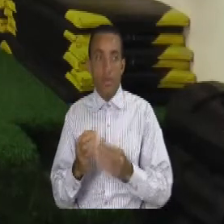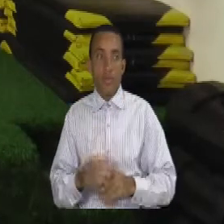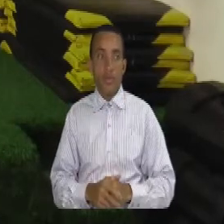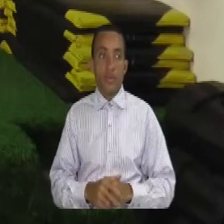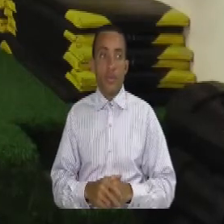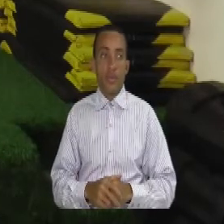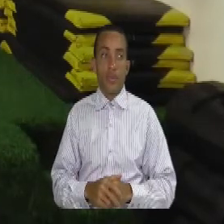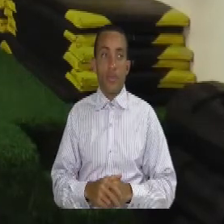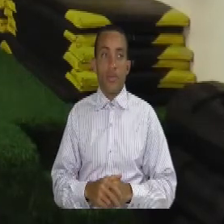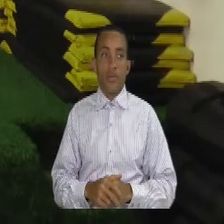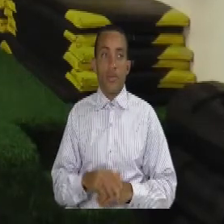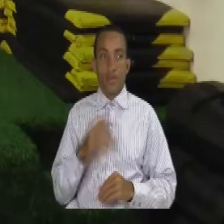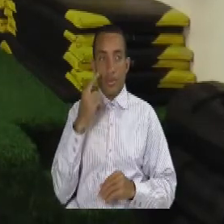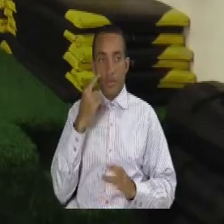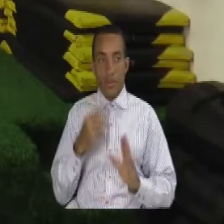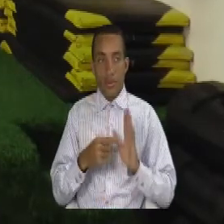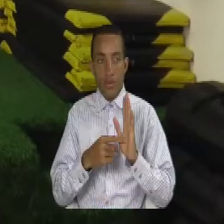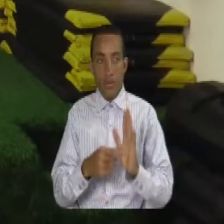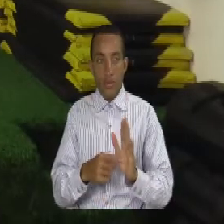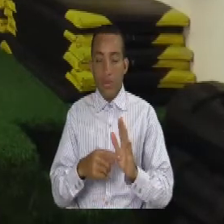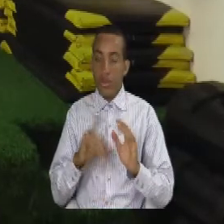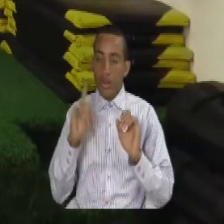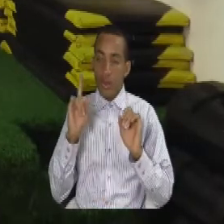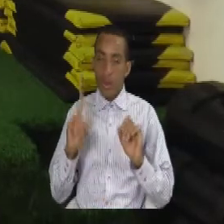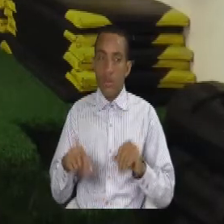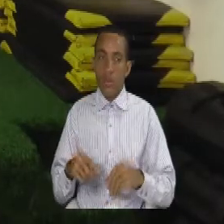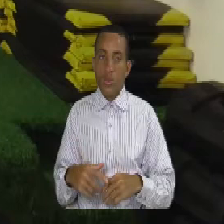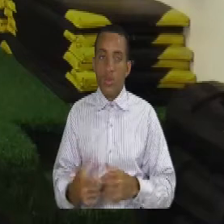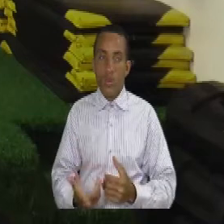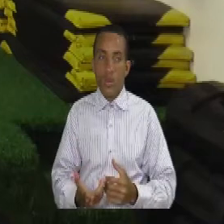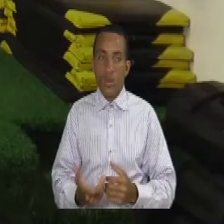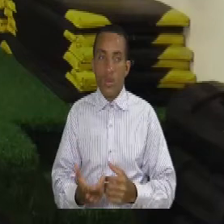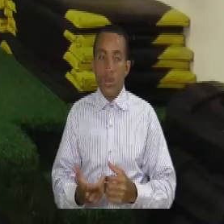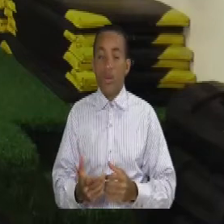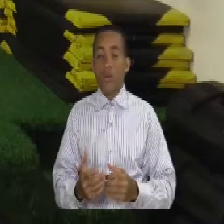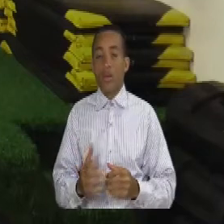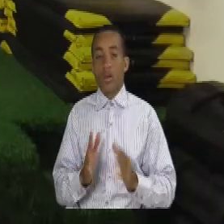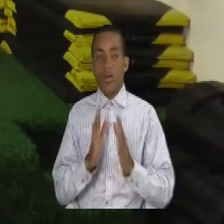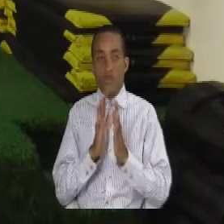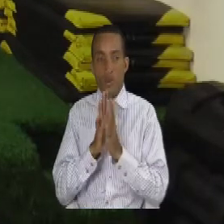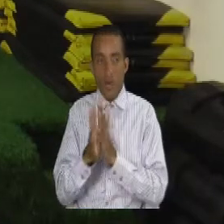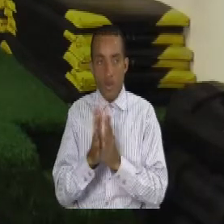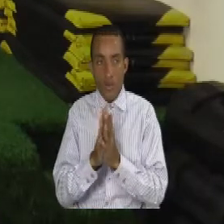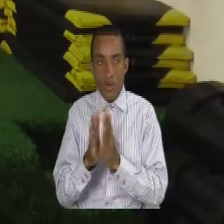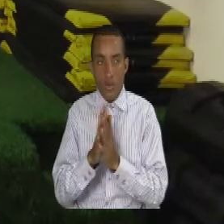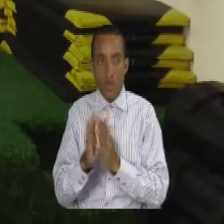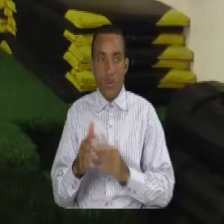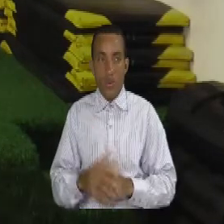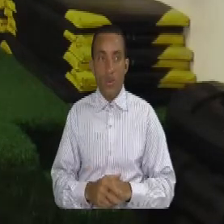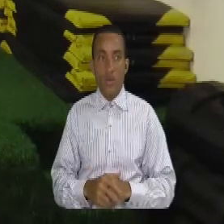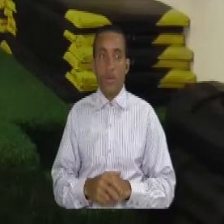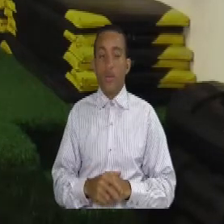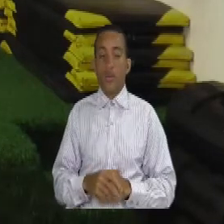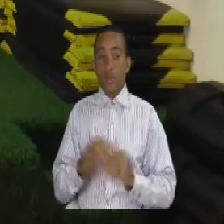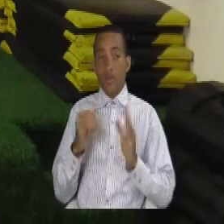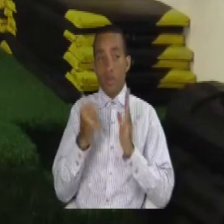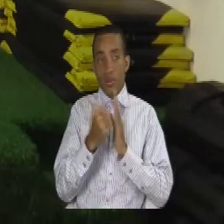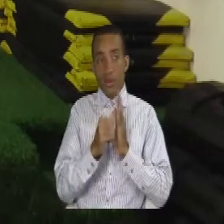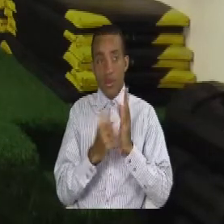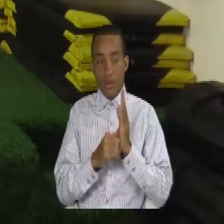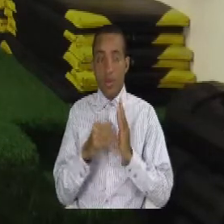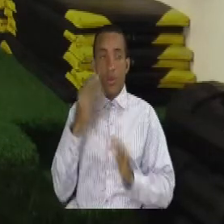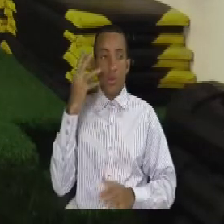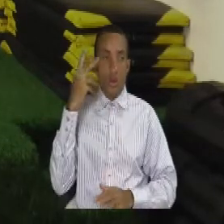Viendo y acá complementando esta gran información con este gran programa que ustedes día a